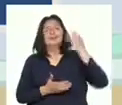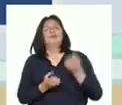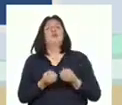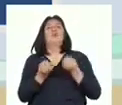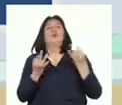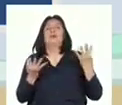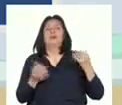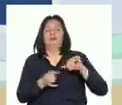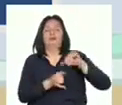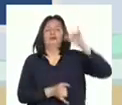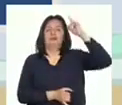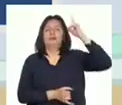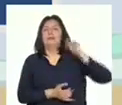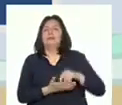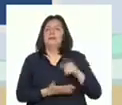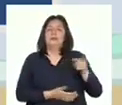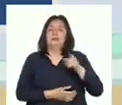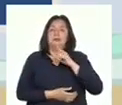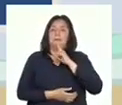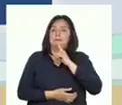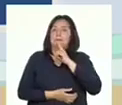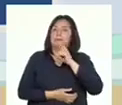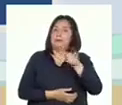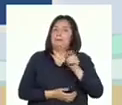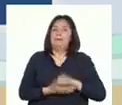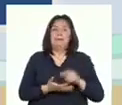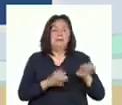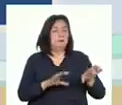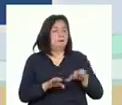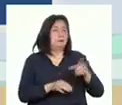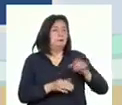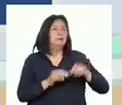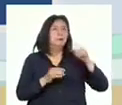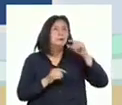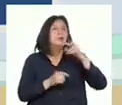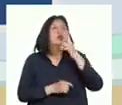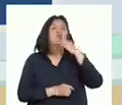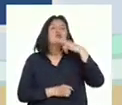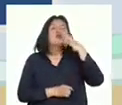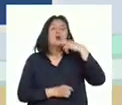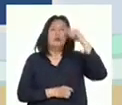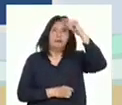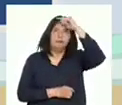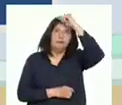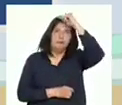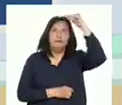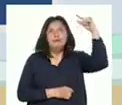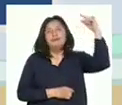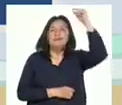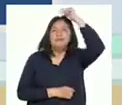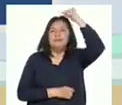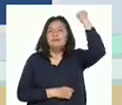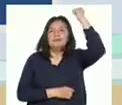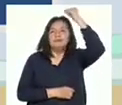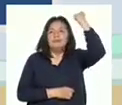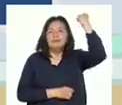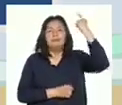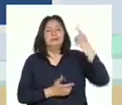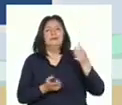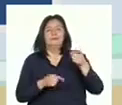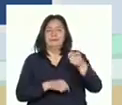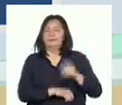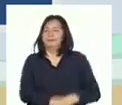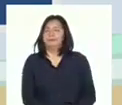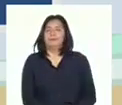señalar su talla. En este caso, el papá de Daniel realiza una marca roja en el tallímetro, justo a la altura de